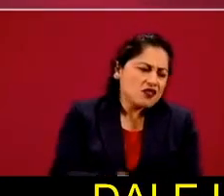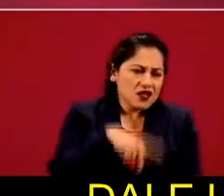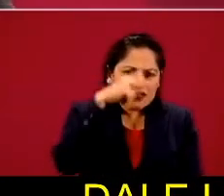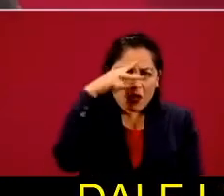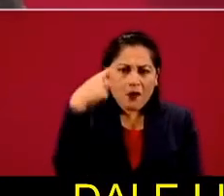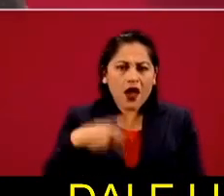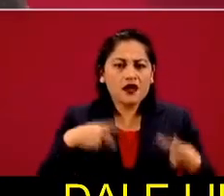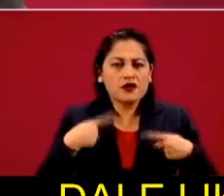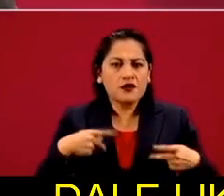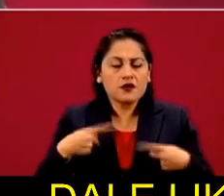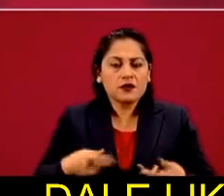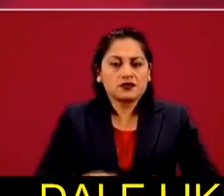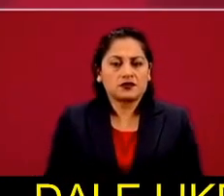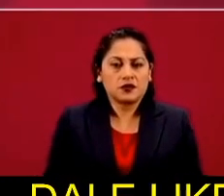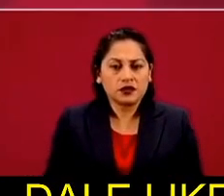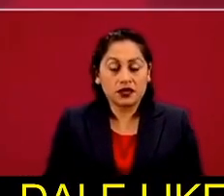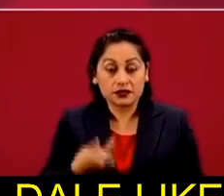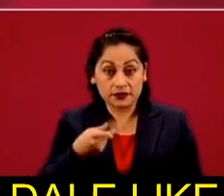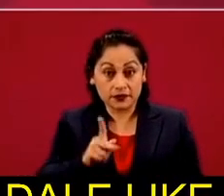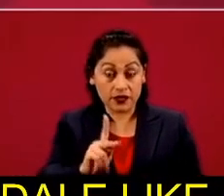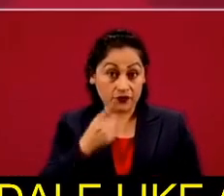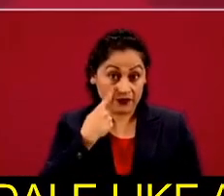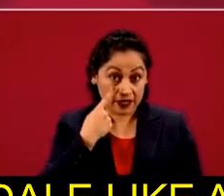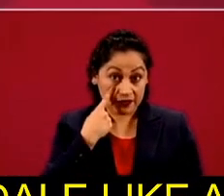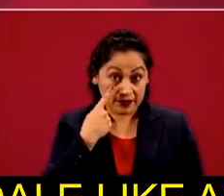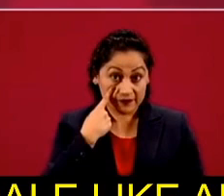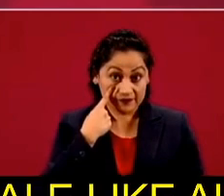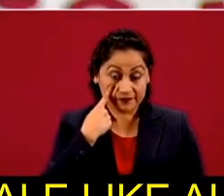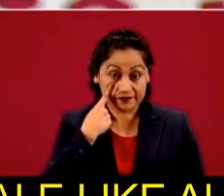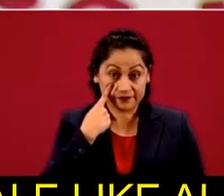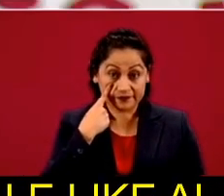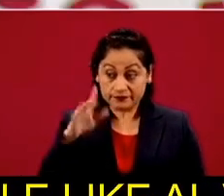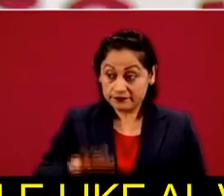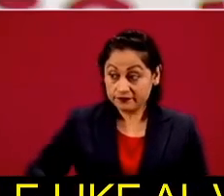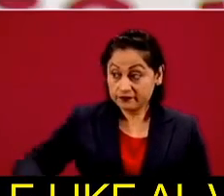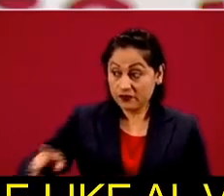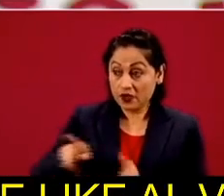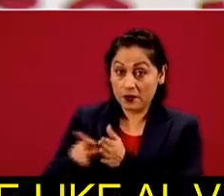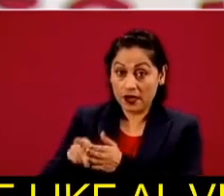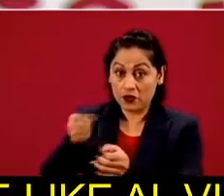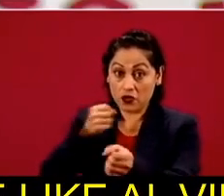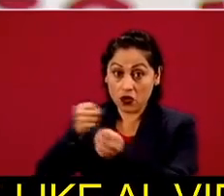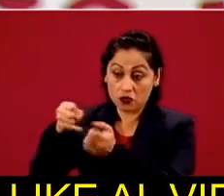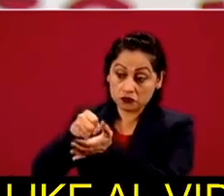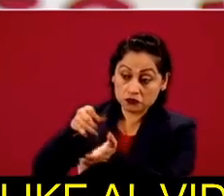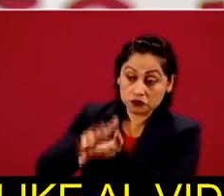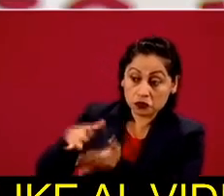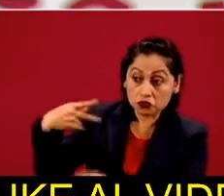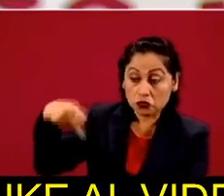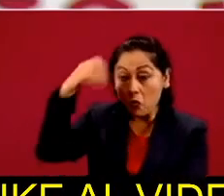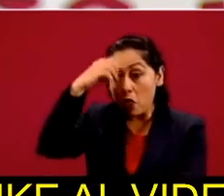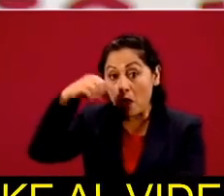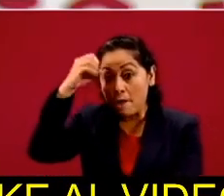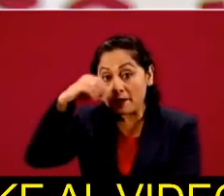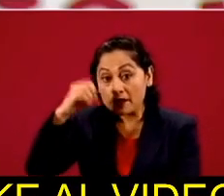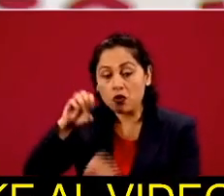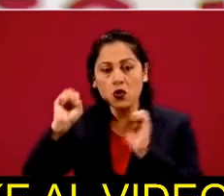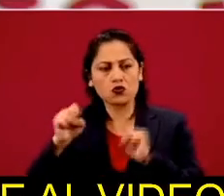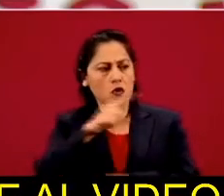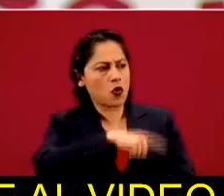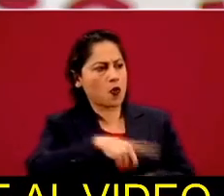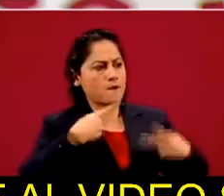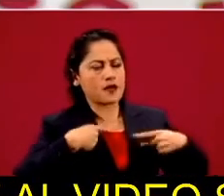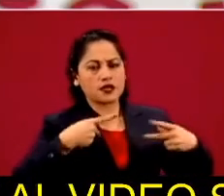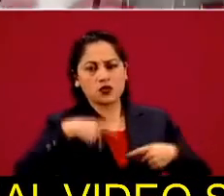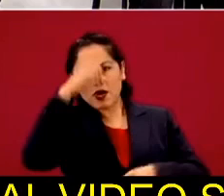un articulista de Reforma o del Universal o un ciudadano,